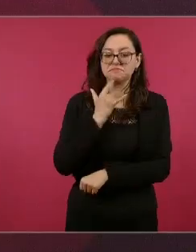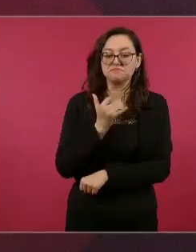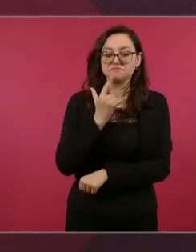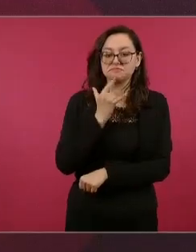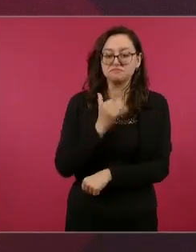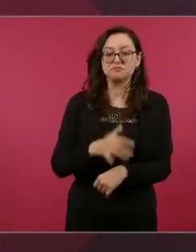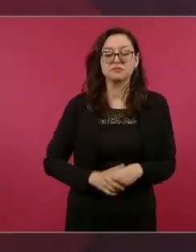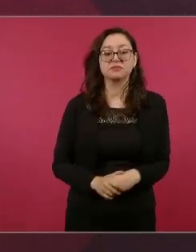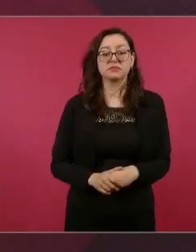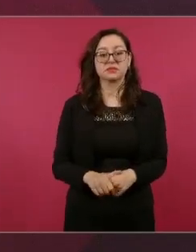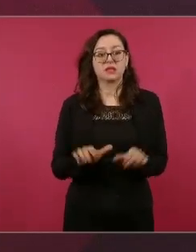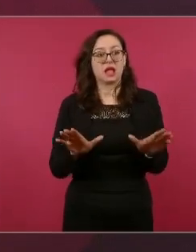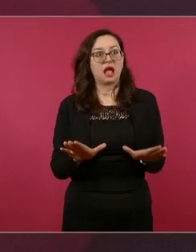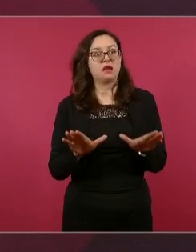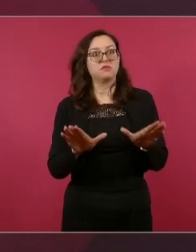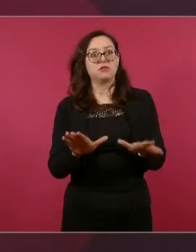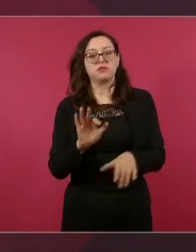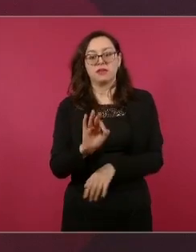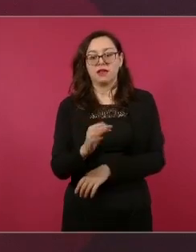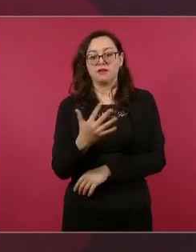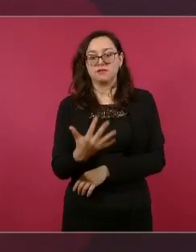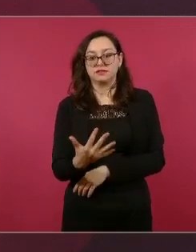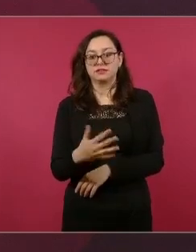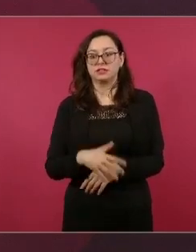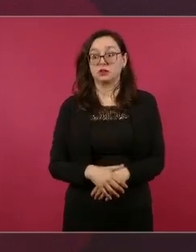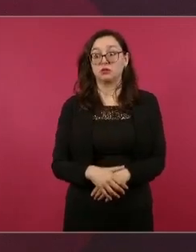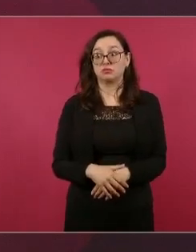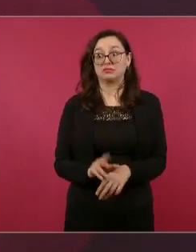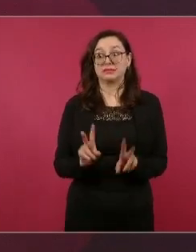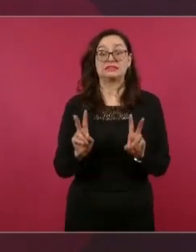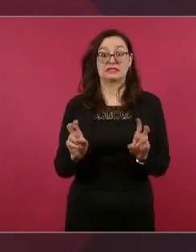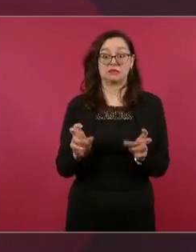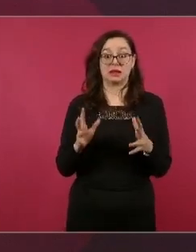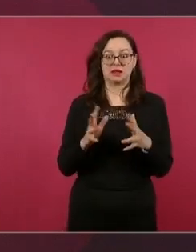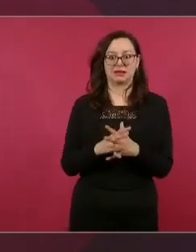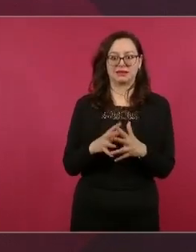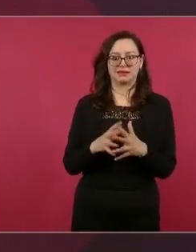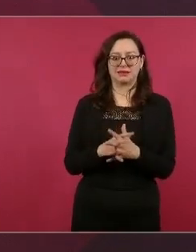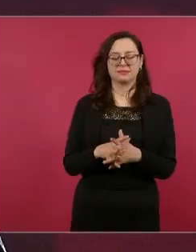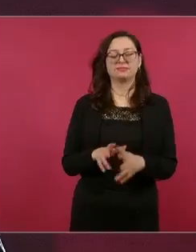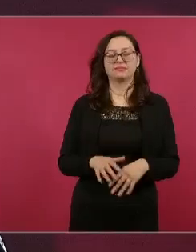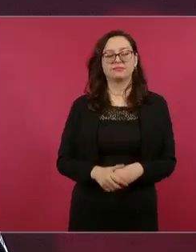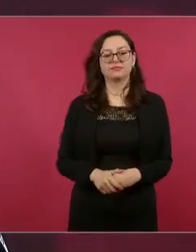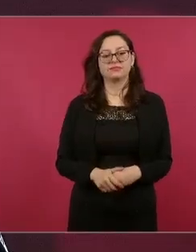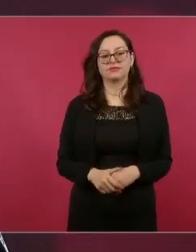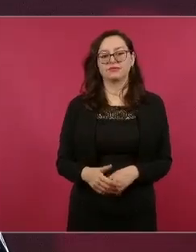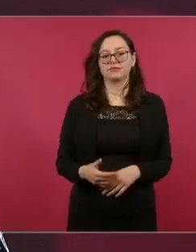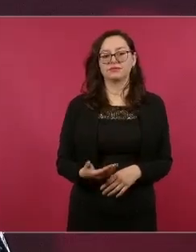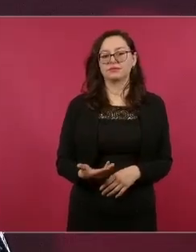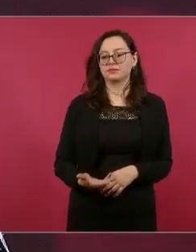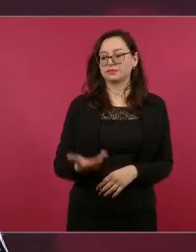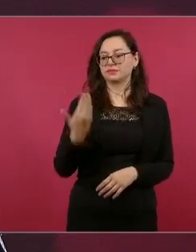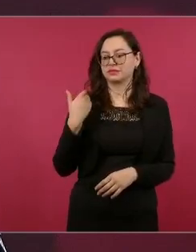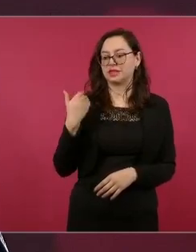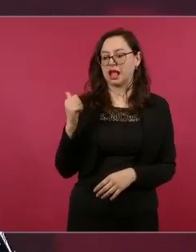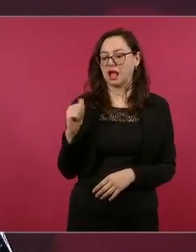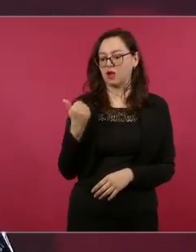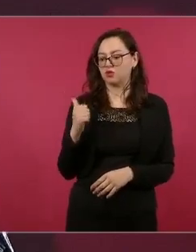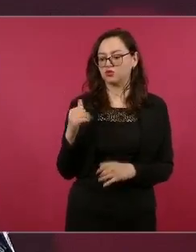aviones F-5 hace muchos años, son aviones de combate. Todavía tuve la oportunidad de volar el día último del mes de